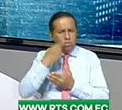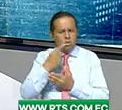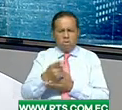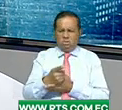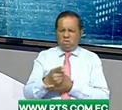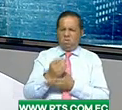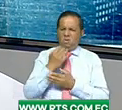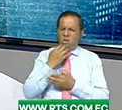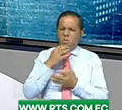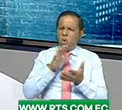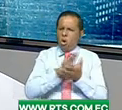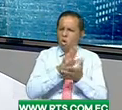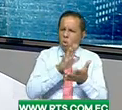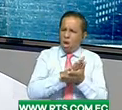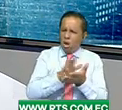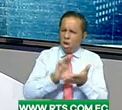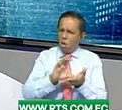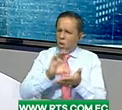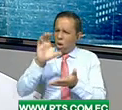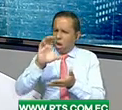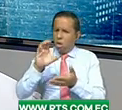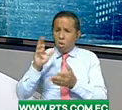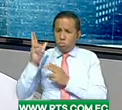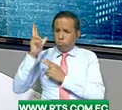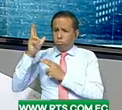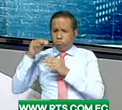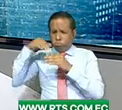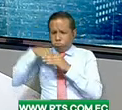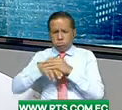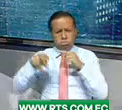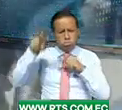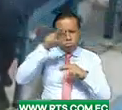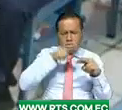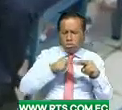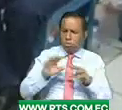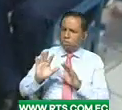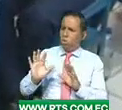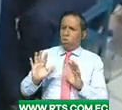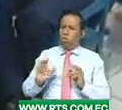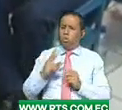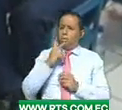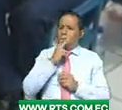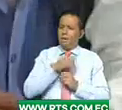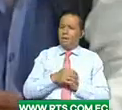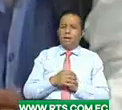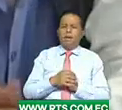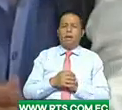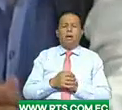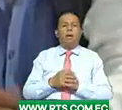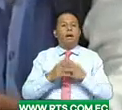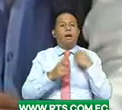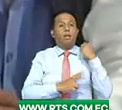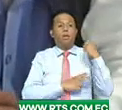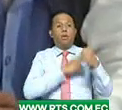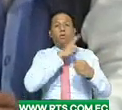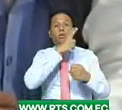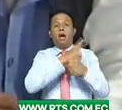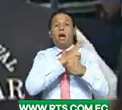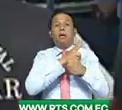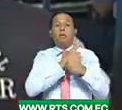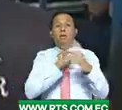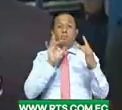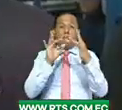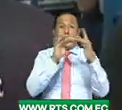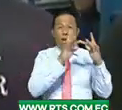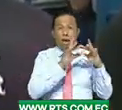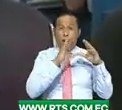controles policiales o de Fuerzas Armadas en los colegios. Los 2 años de educación virtual se acabaron y la presencialidad regresa al